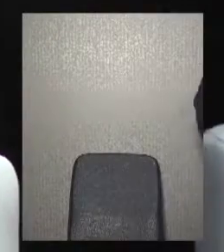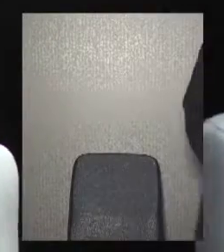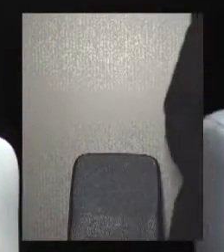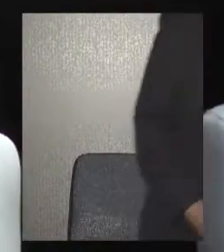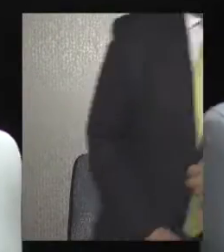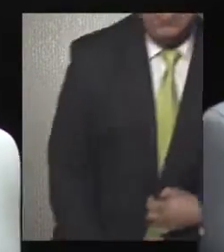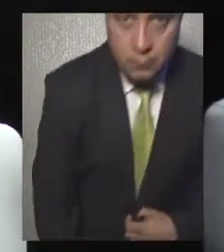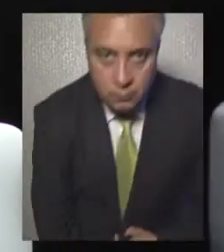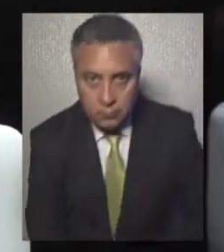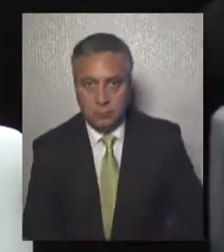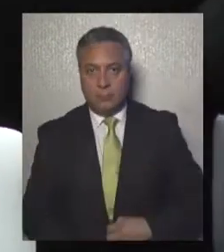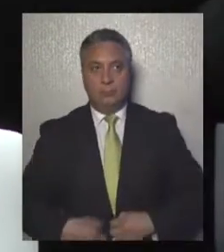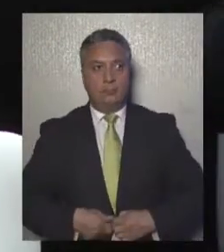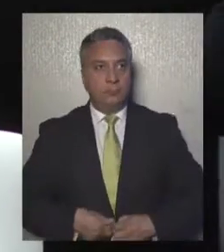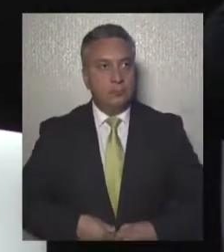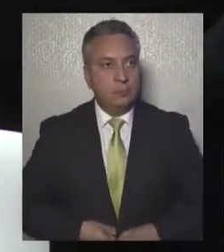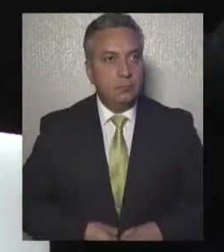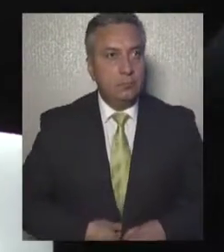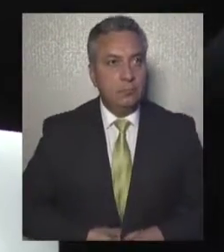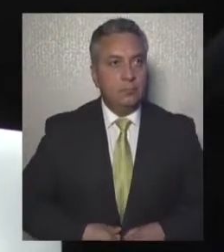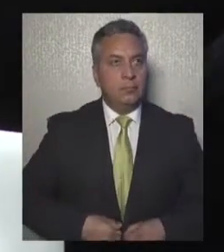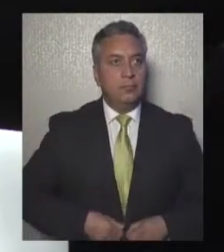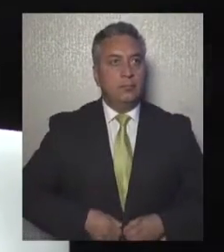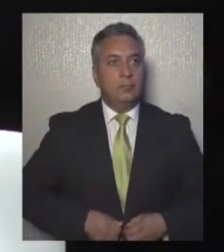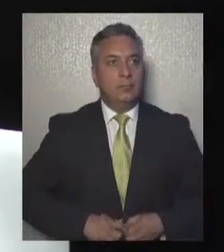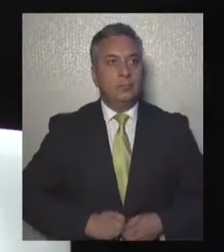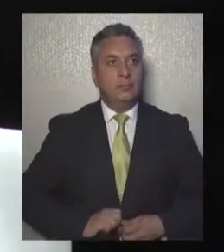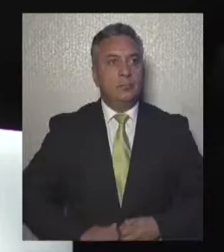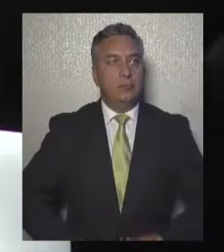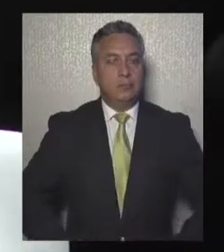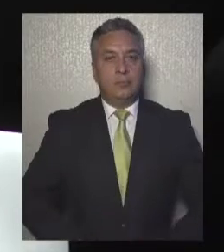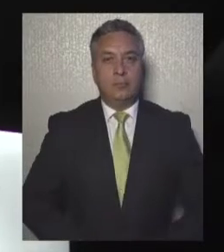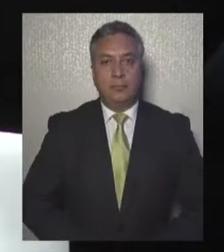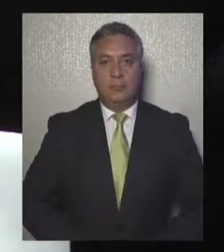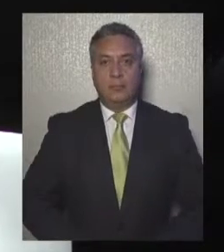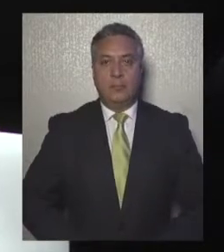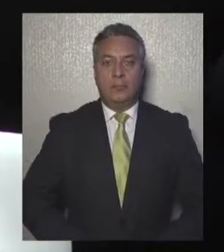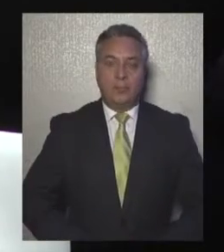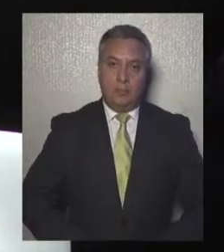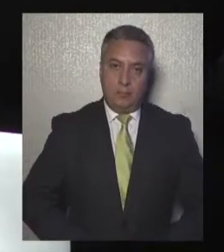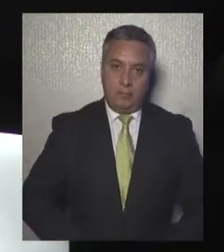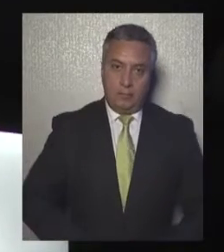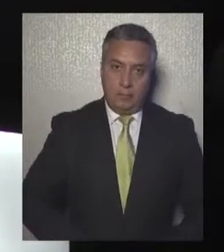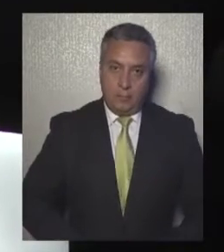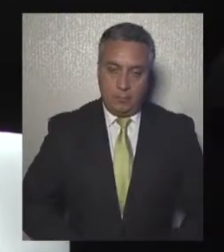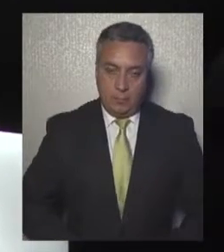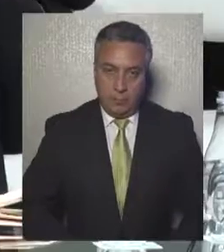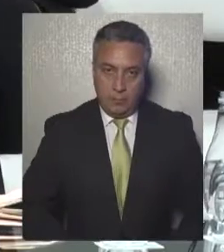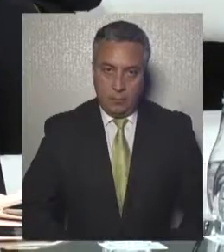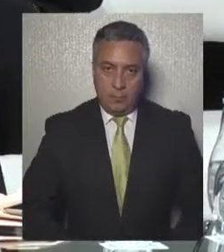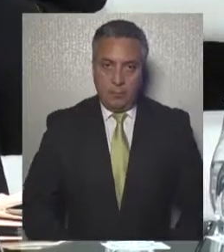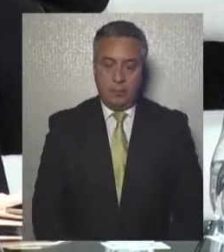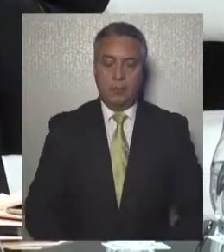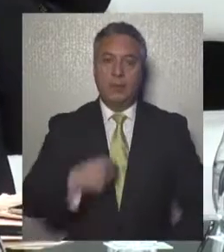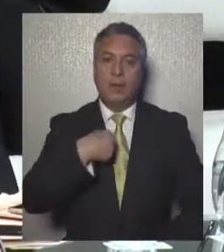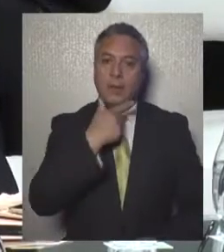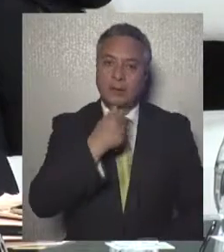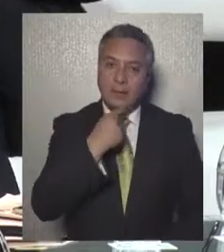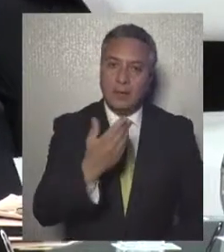Eduardo, también me gustaría partir de lo general a lo particular y tal vez pedirte como primera cosa hacer un